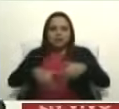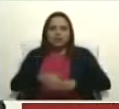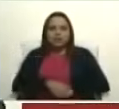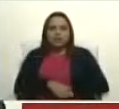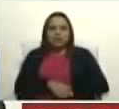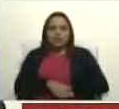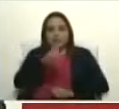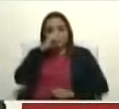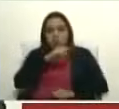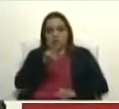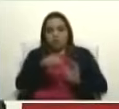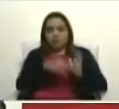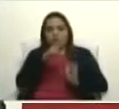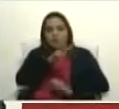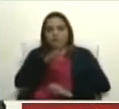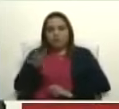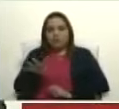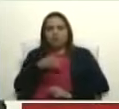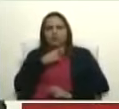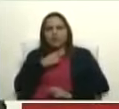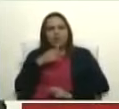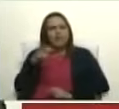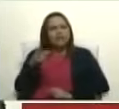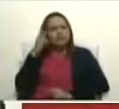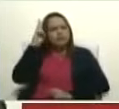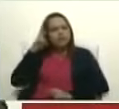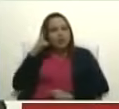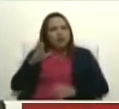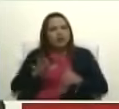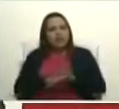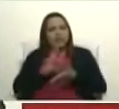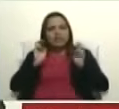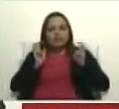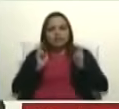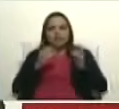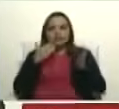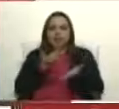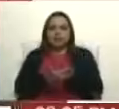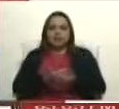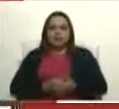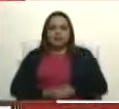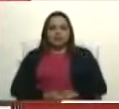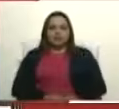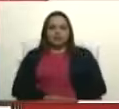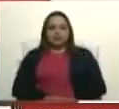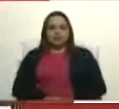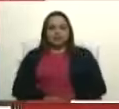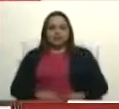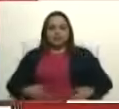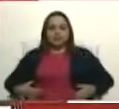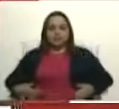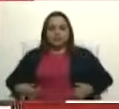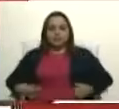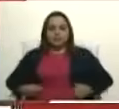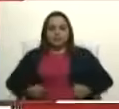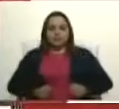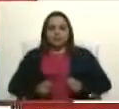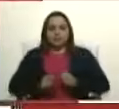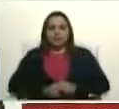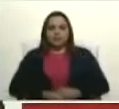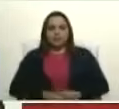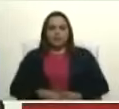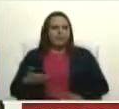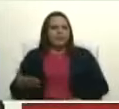del 2024? Me gustaría saber qué análisis le da a ese punto. Gracias. Mira, ¿cuál María Corina es